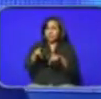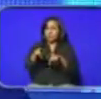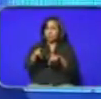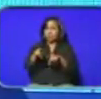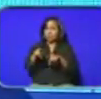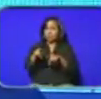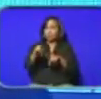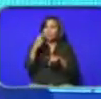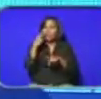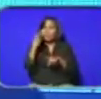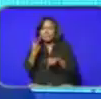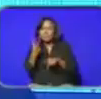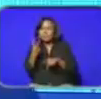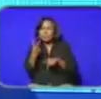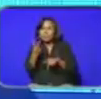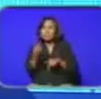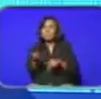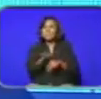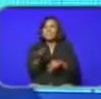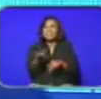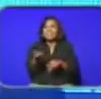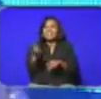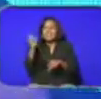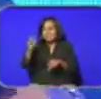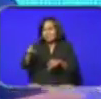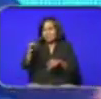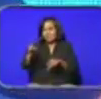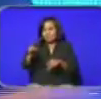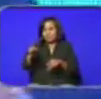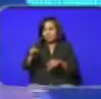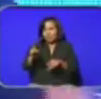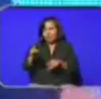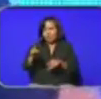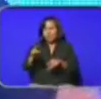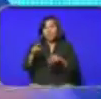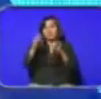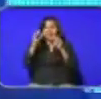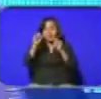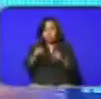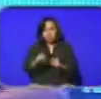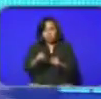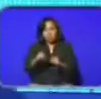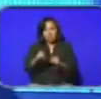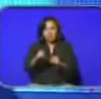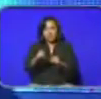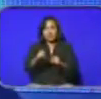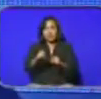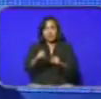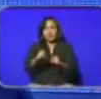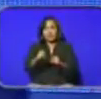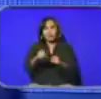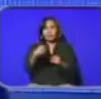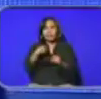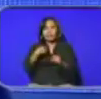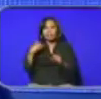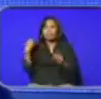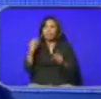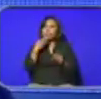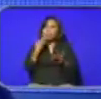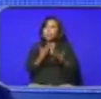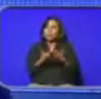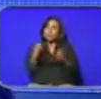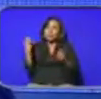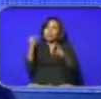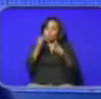las necesidades de formación que el país necesitaría para lograr su objetivo de país dentro de su desarrollo. Y le dieron un